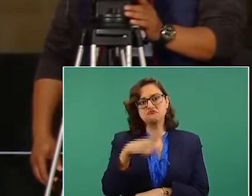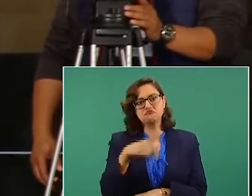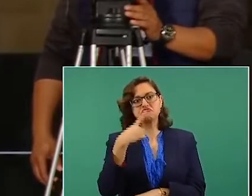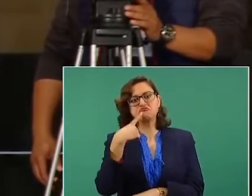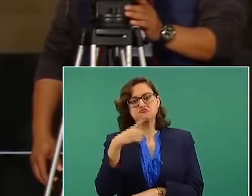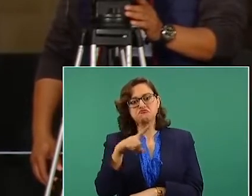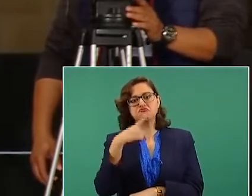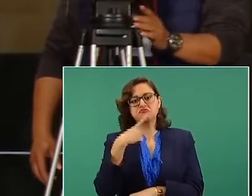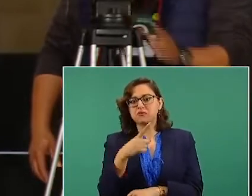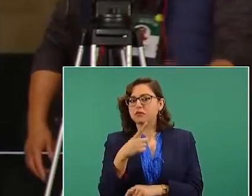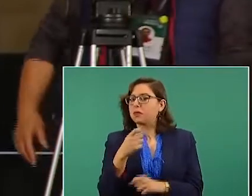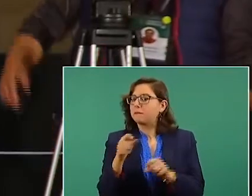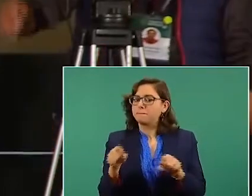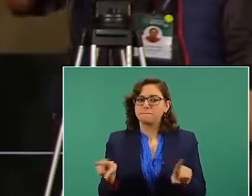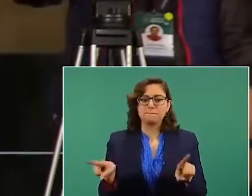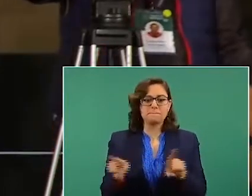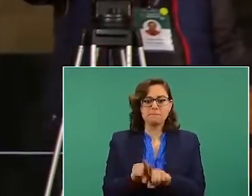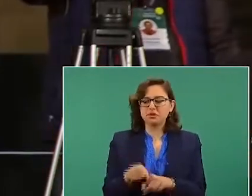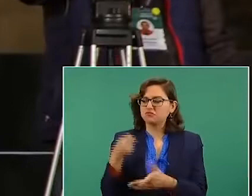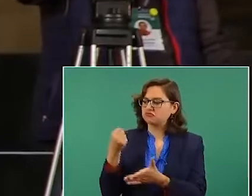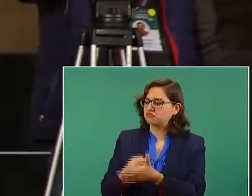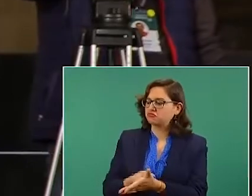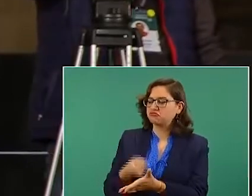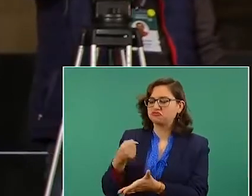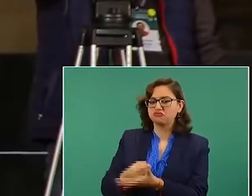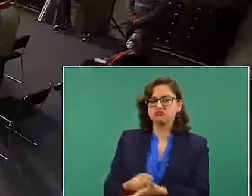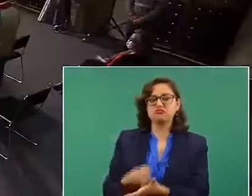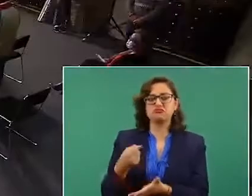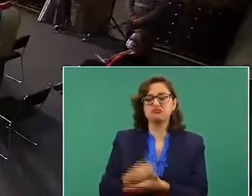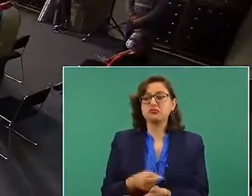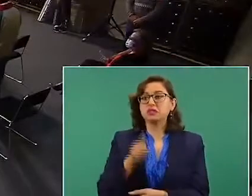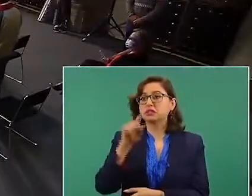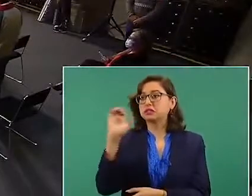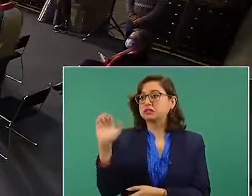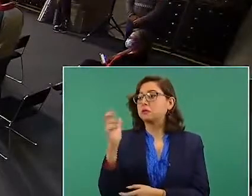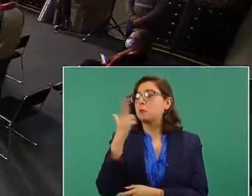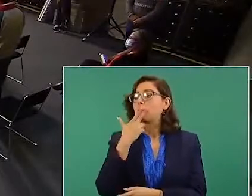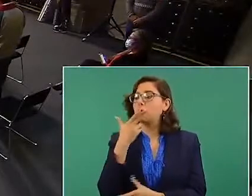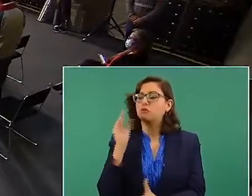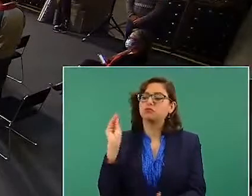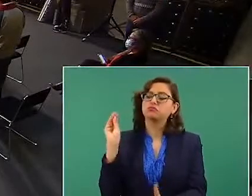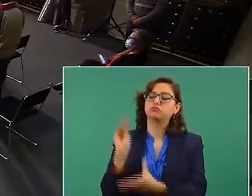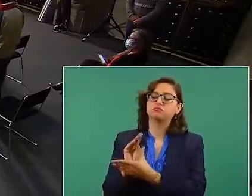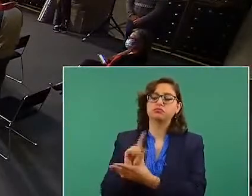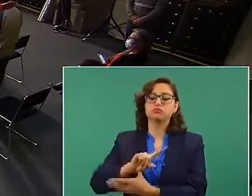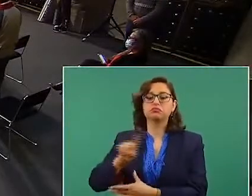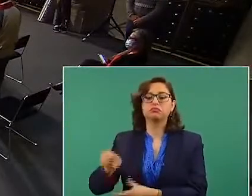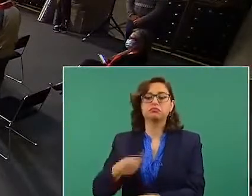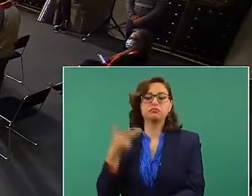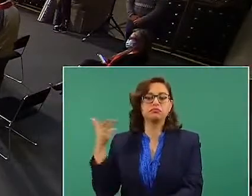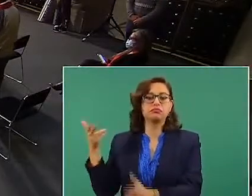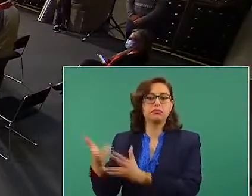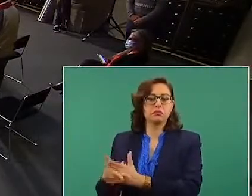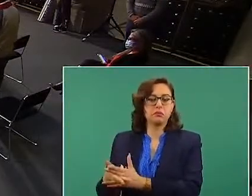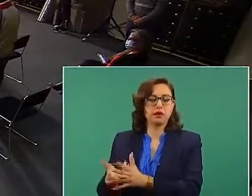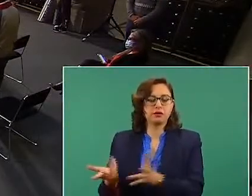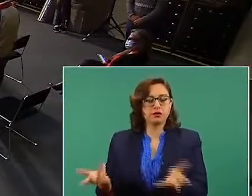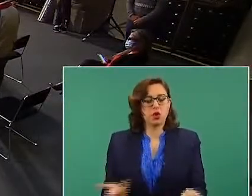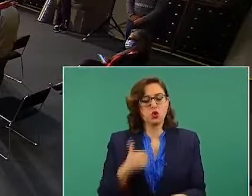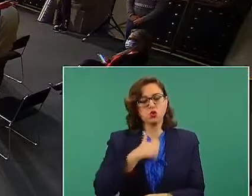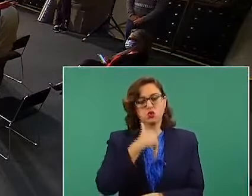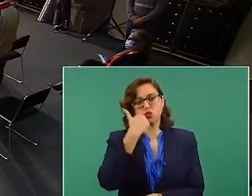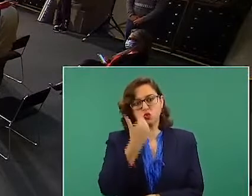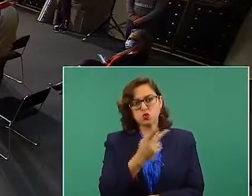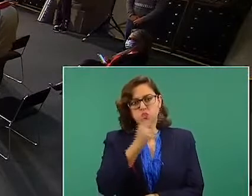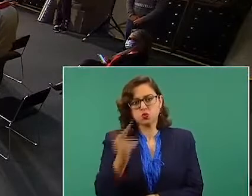amenazas en su contra, el gobierno de Chihuahua no le hizo caso y la mataron. Entonces, que yo quisiera preguntarle a